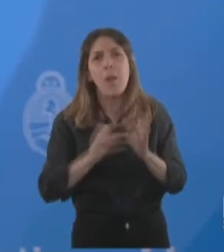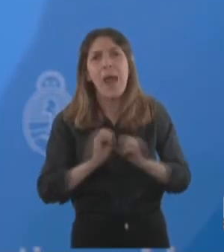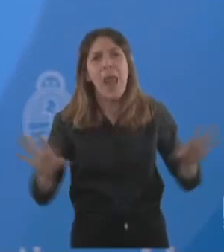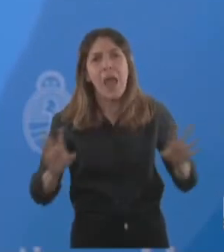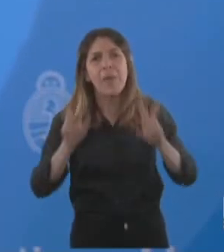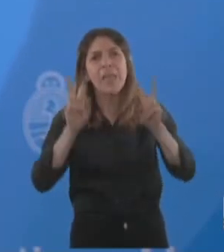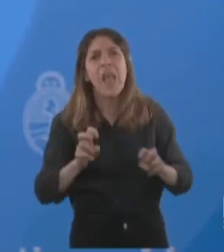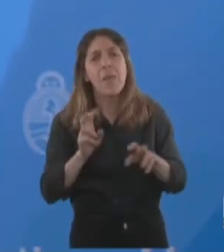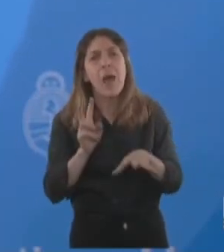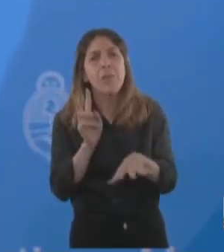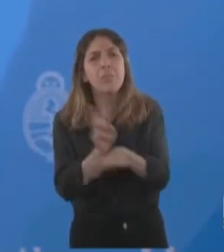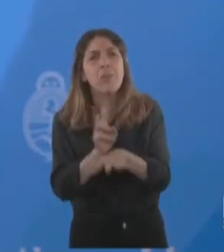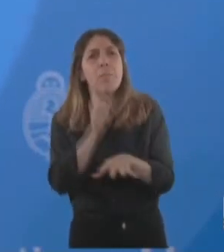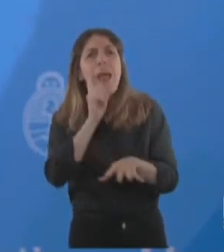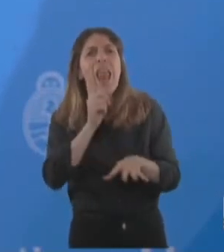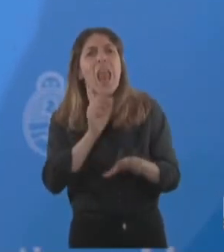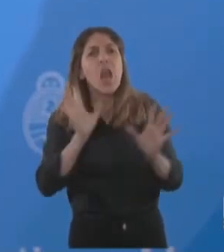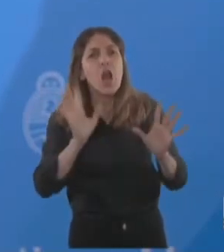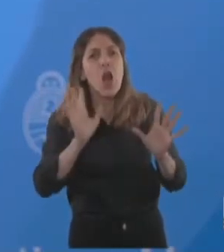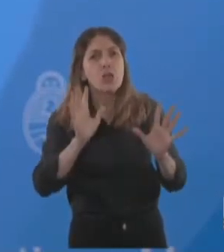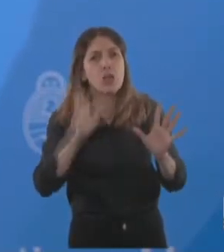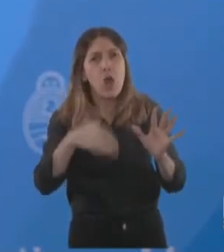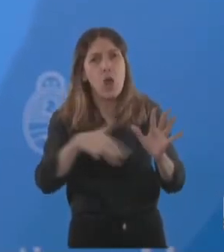seguridad y que no podemos obviarlo.